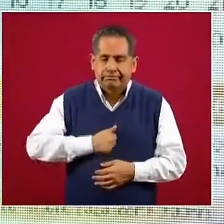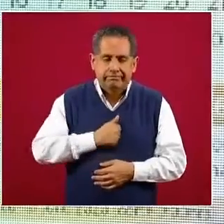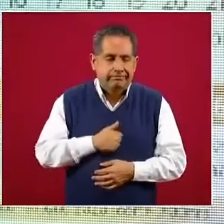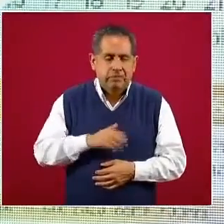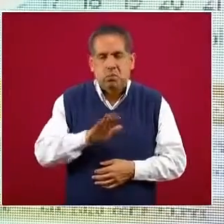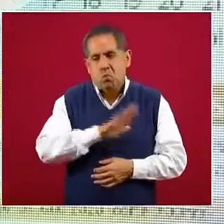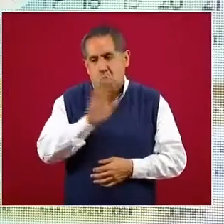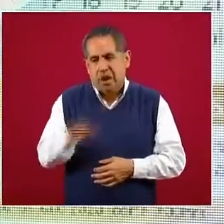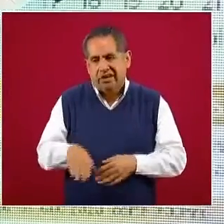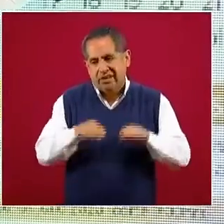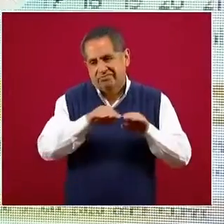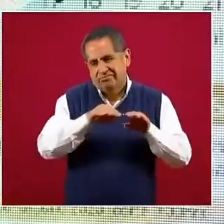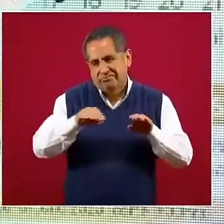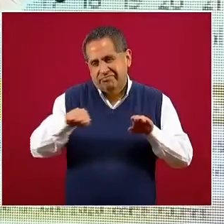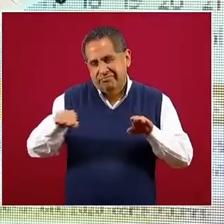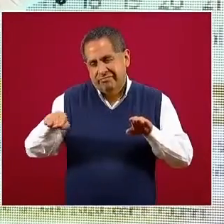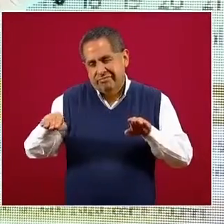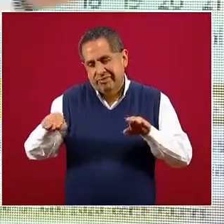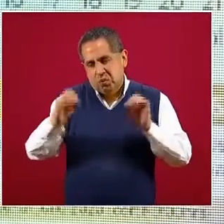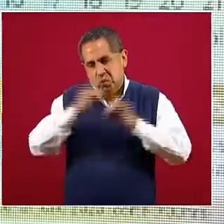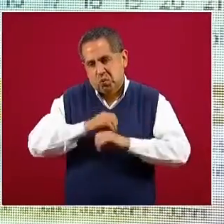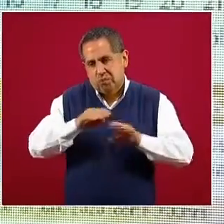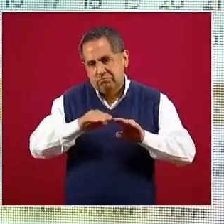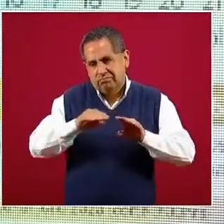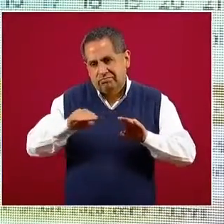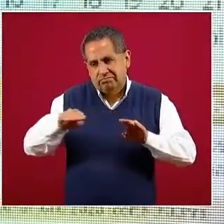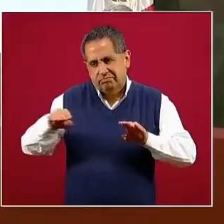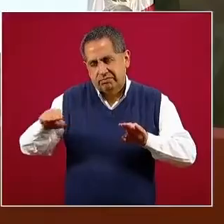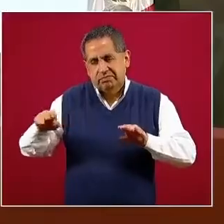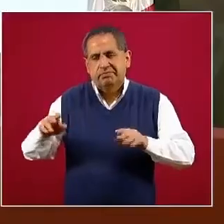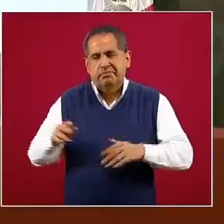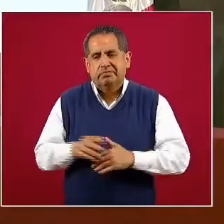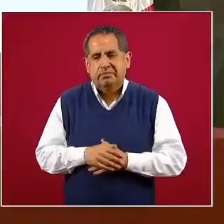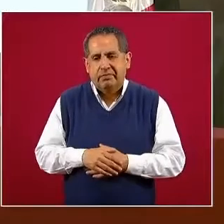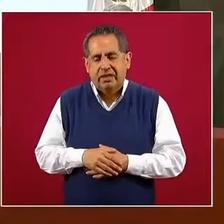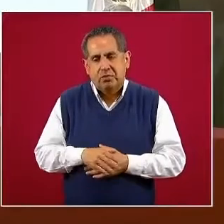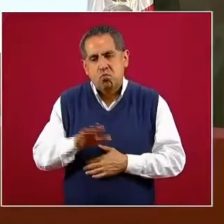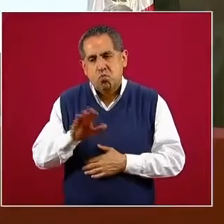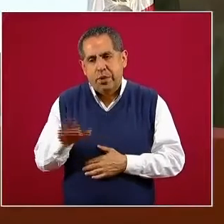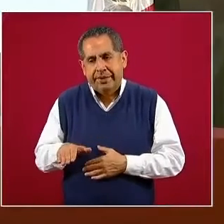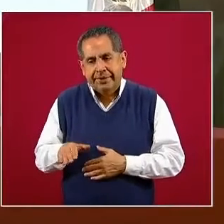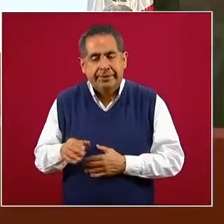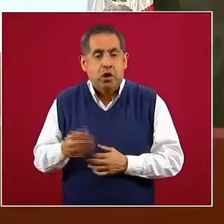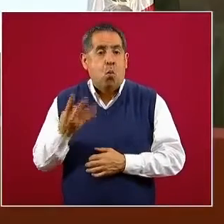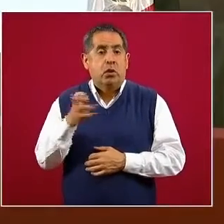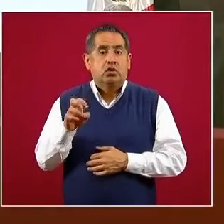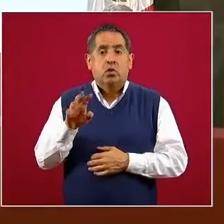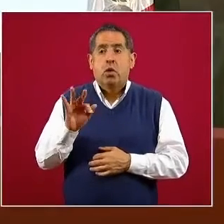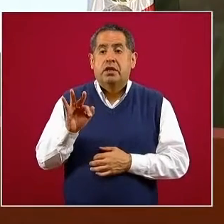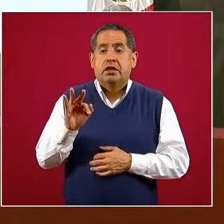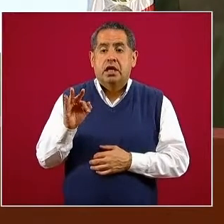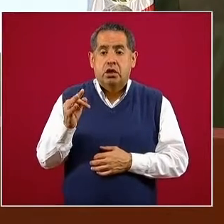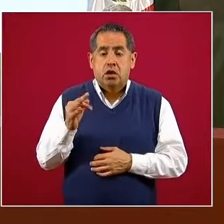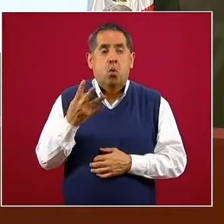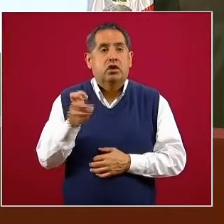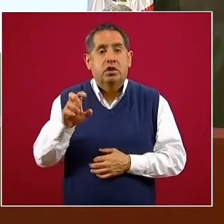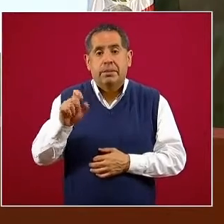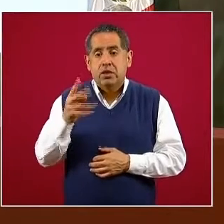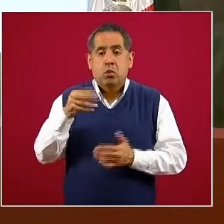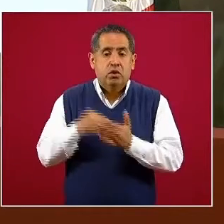atenderlas porque evitamos ser contagiados o contagiar a otros. Por lo tanto, nos protegemos y protegemos a los demás. Las